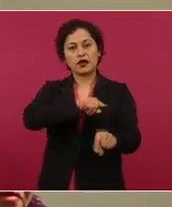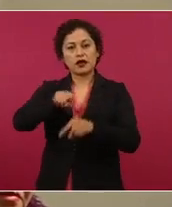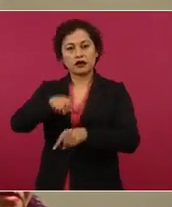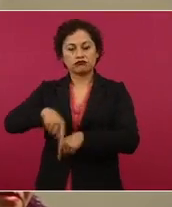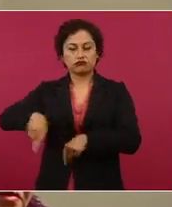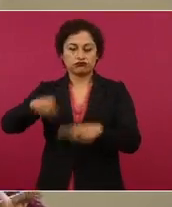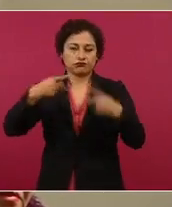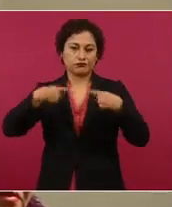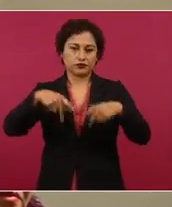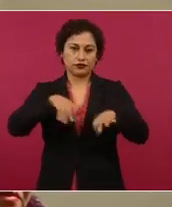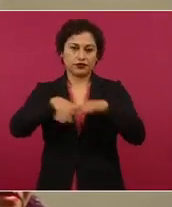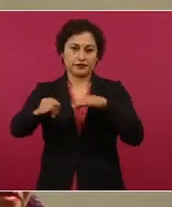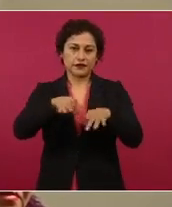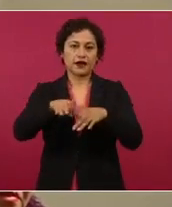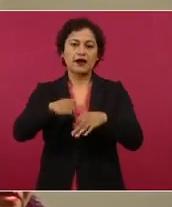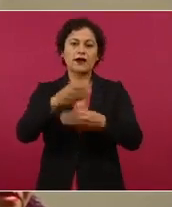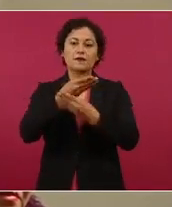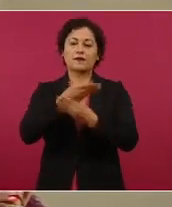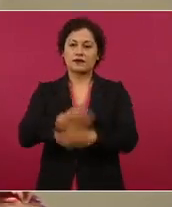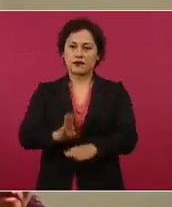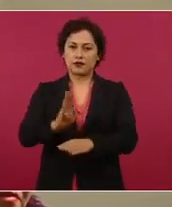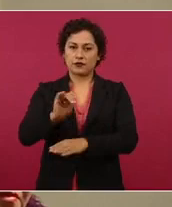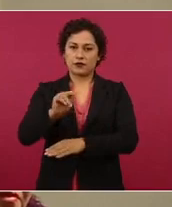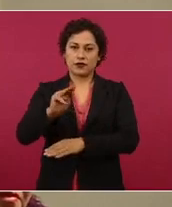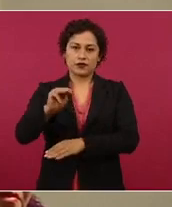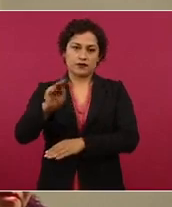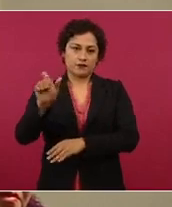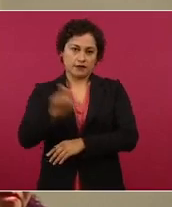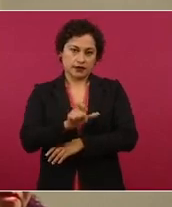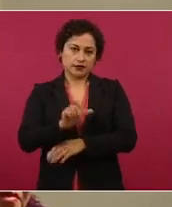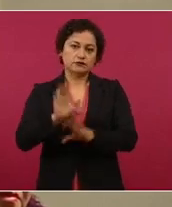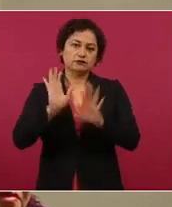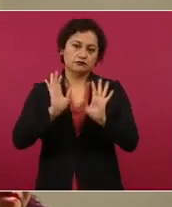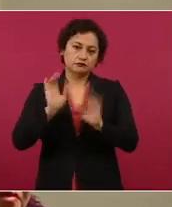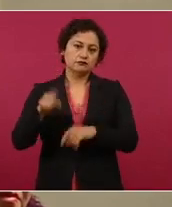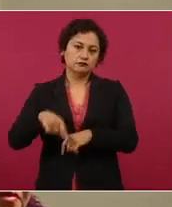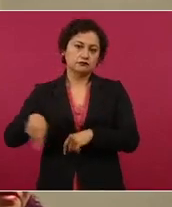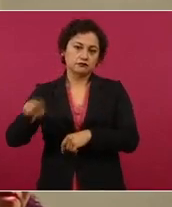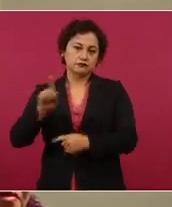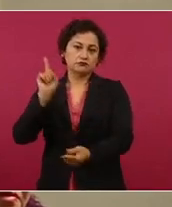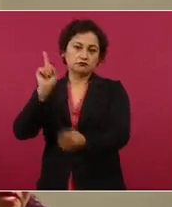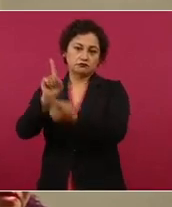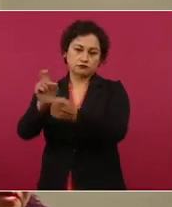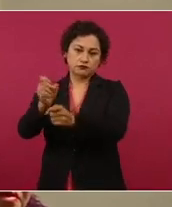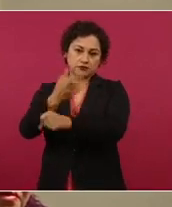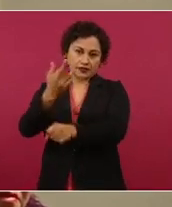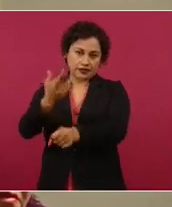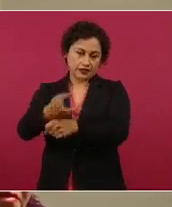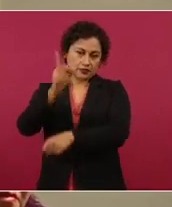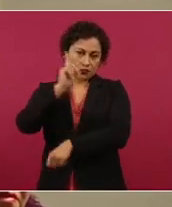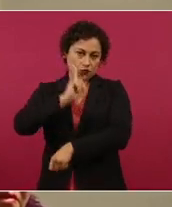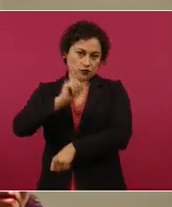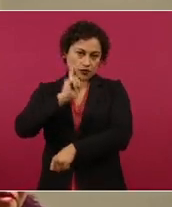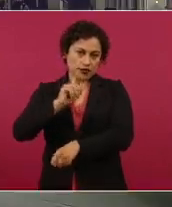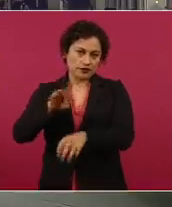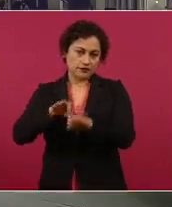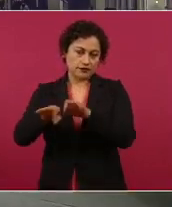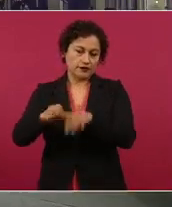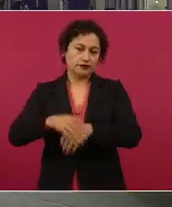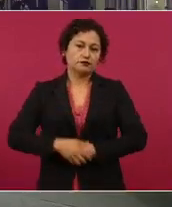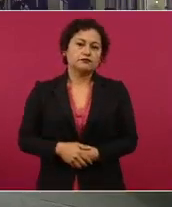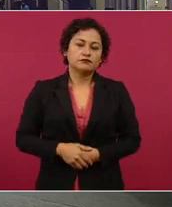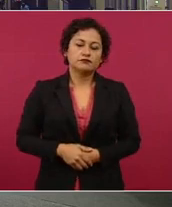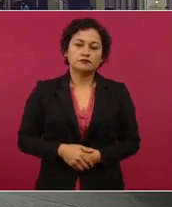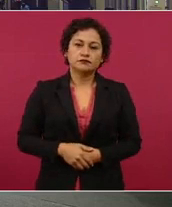empleados de Citibanamex. Y bueno, ya ellos estarán yendo entonces con la Secretaría del Trabajo. Muchas gracias por su apoyo. Sí. Gracias,